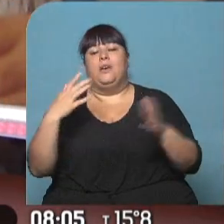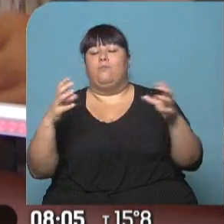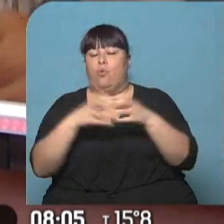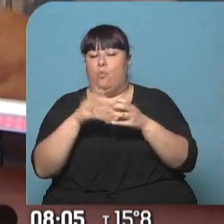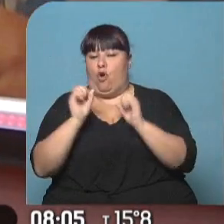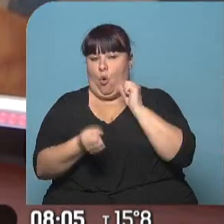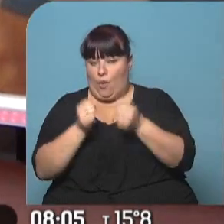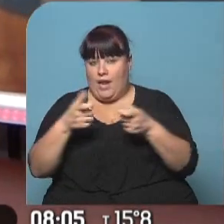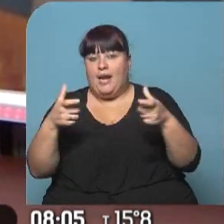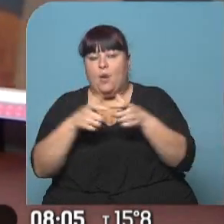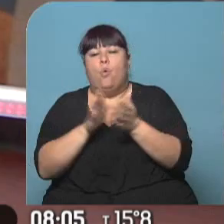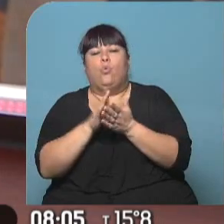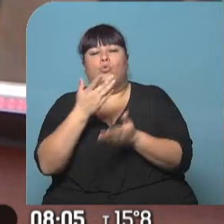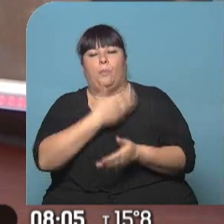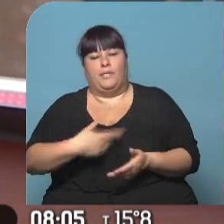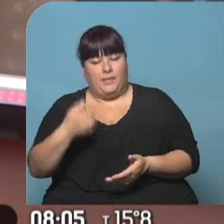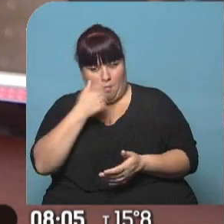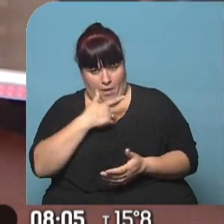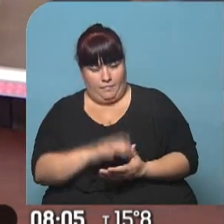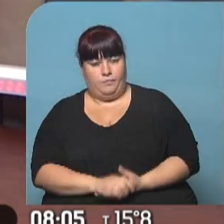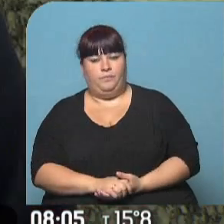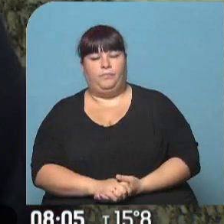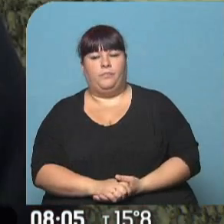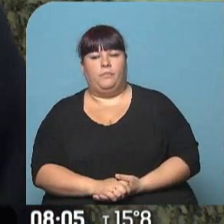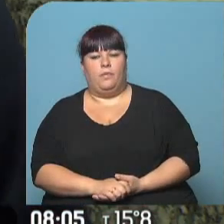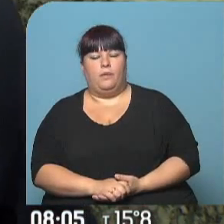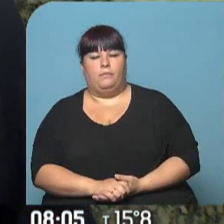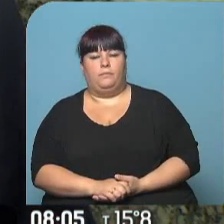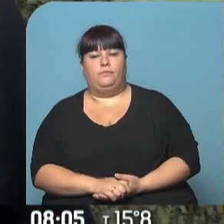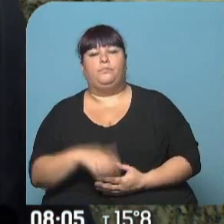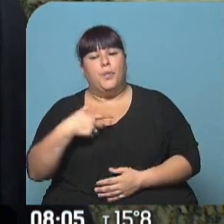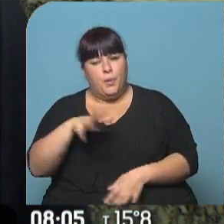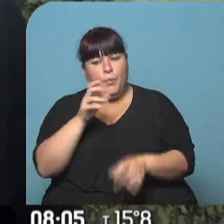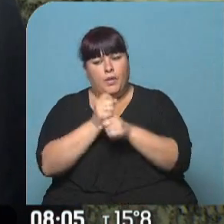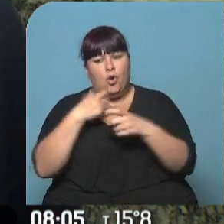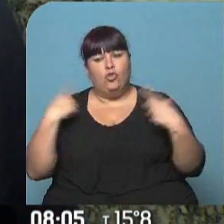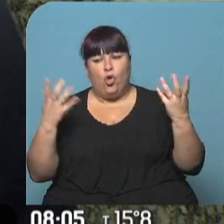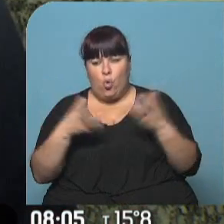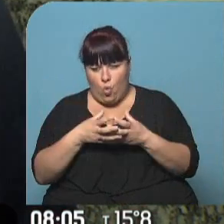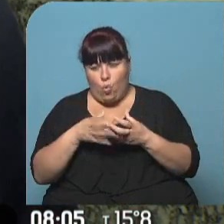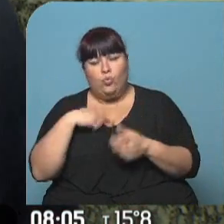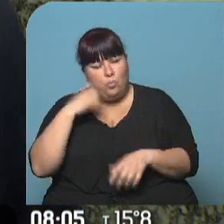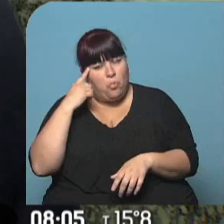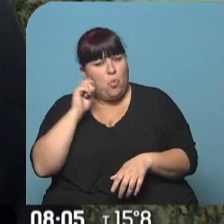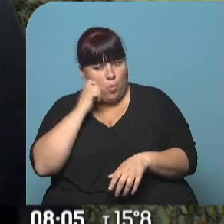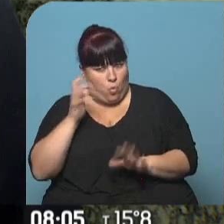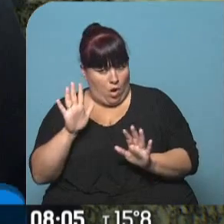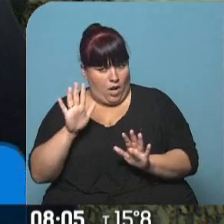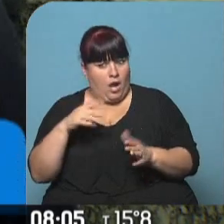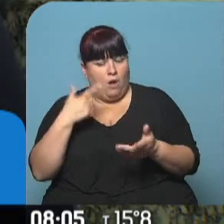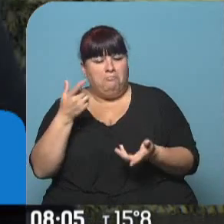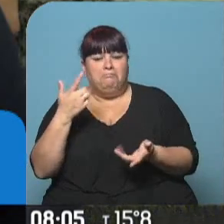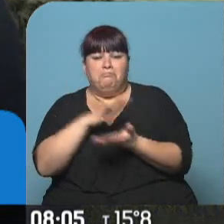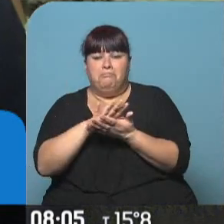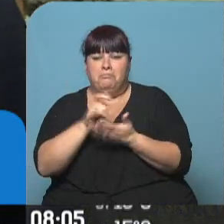Obrera mantendrá con el presidente de la Nación. Vamos a trabajar entre todos, creo que es bueno. Es buena la